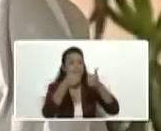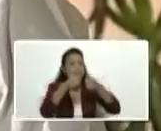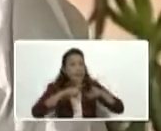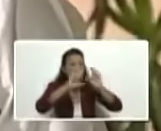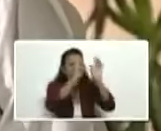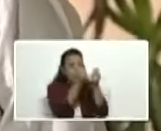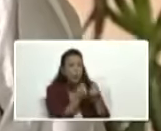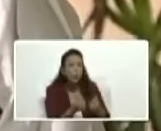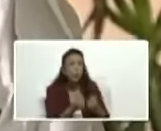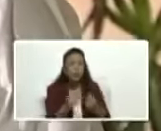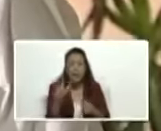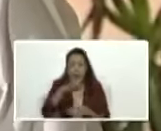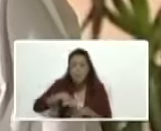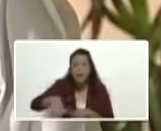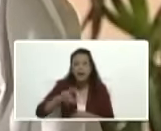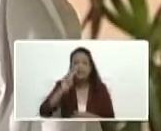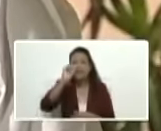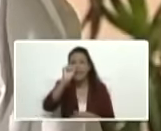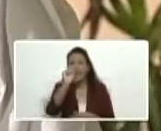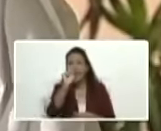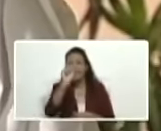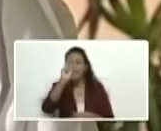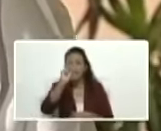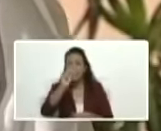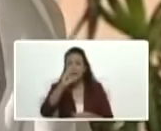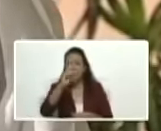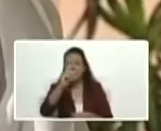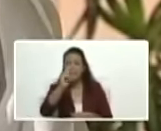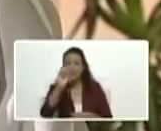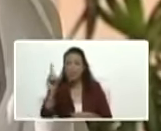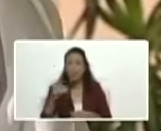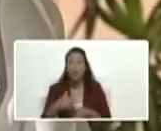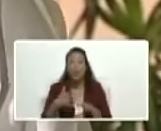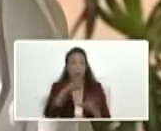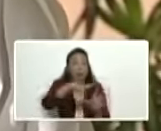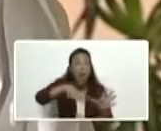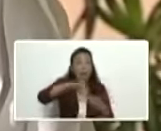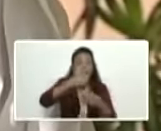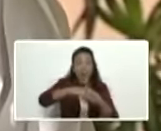santanderiana, andina, con el lago de Maracaibo,